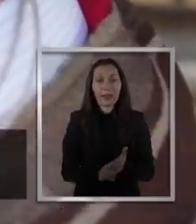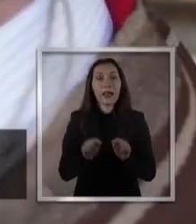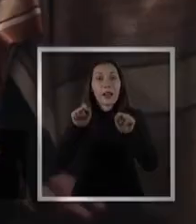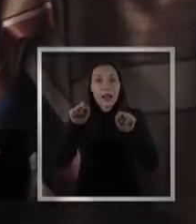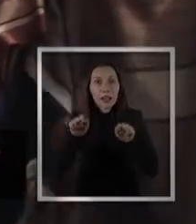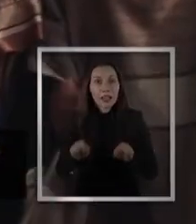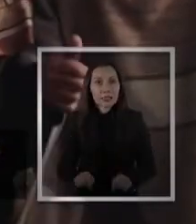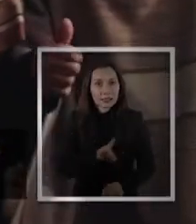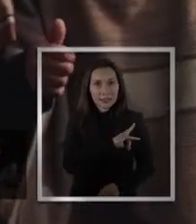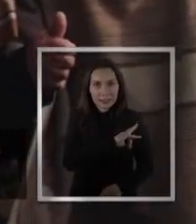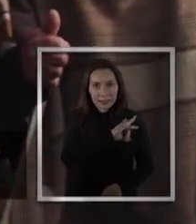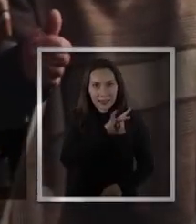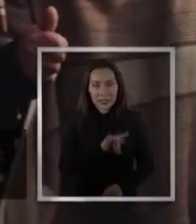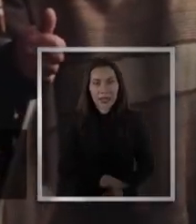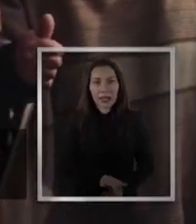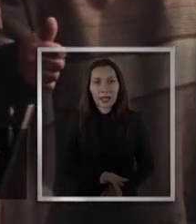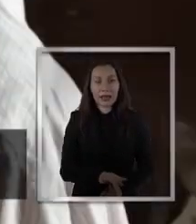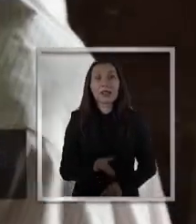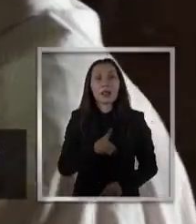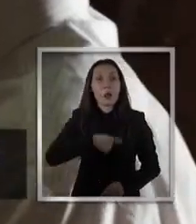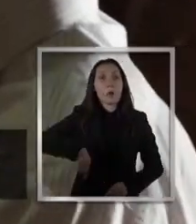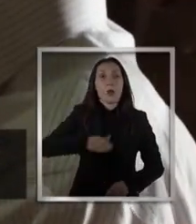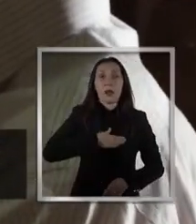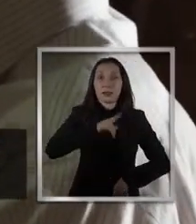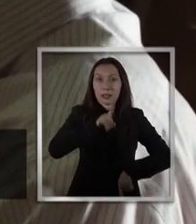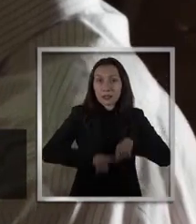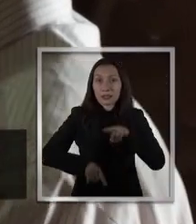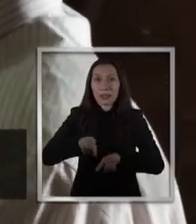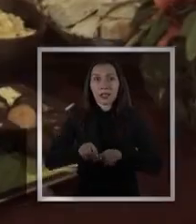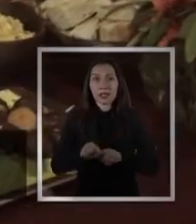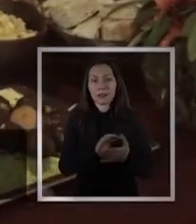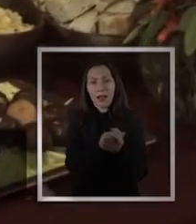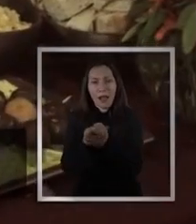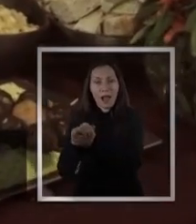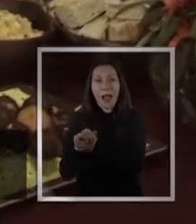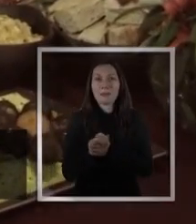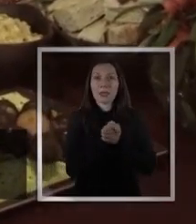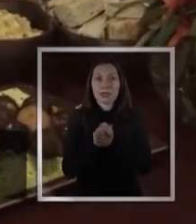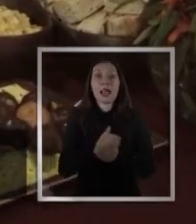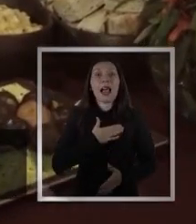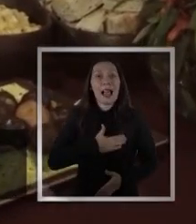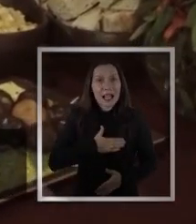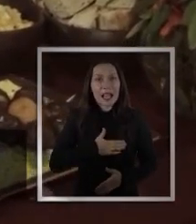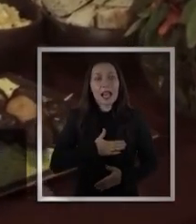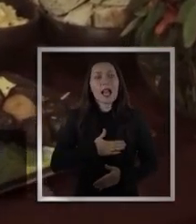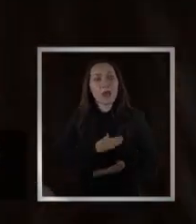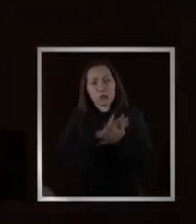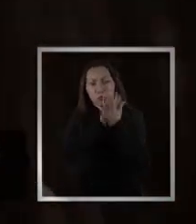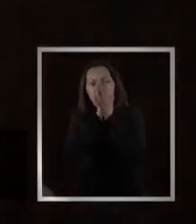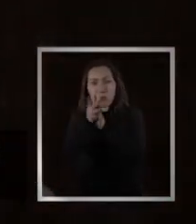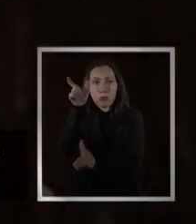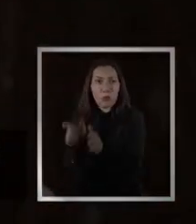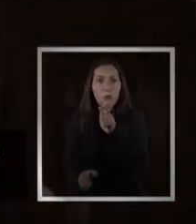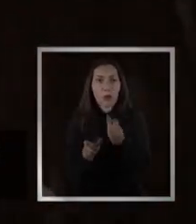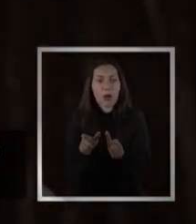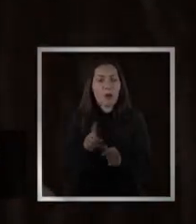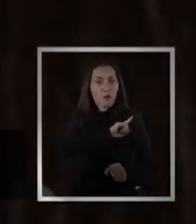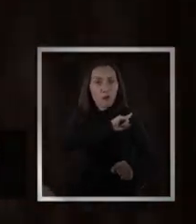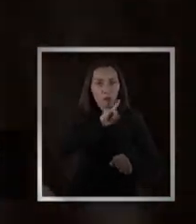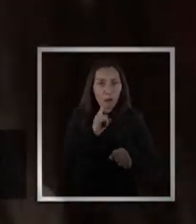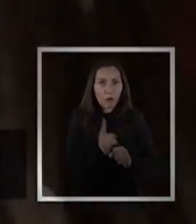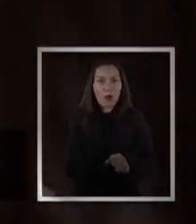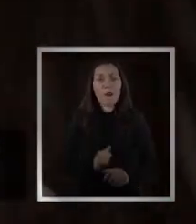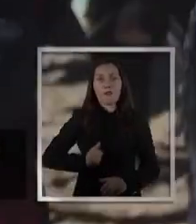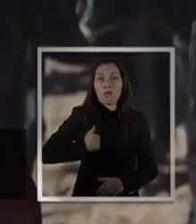verdad. Este es Chile, nuestra tierra de amistad, la que quiere todo el mundo por su fuerza